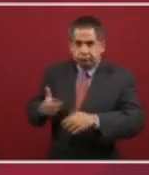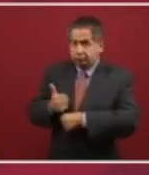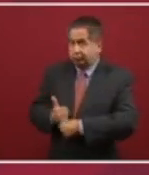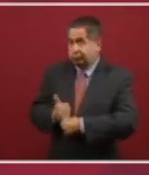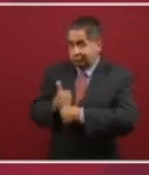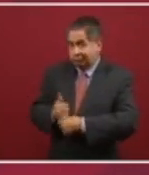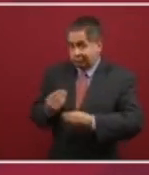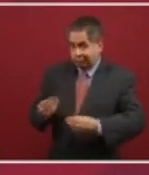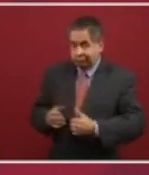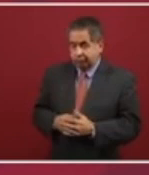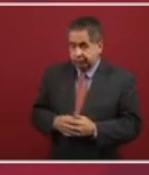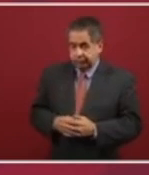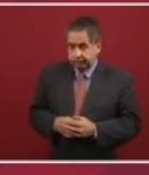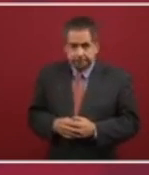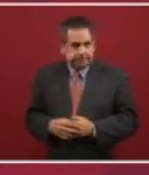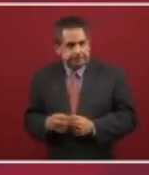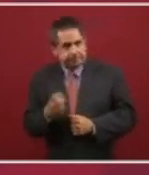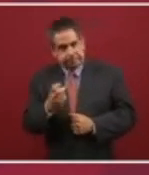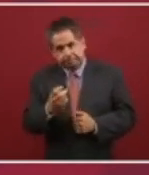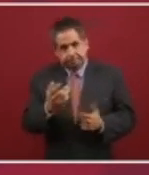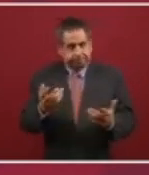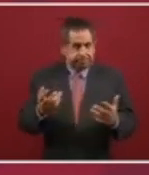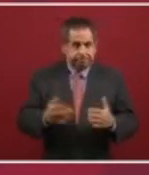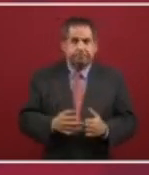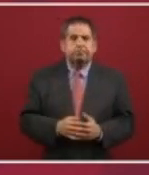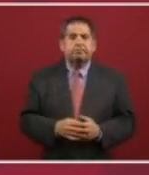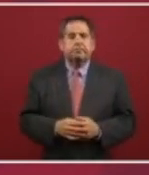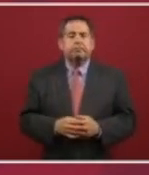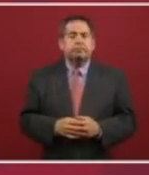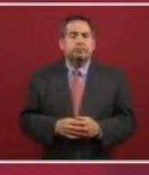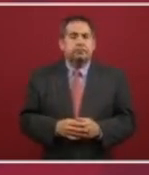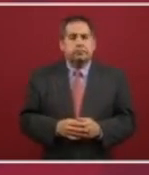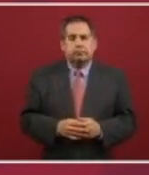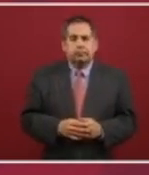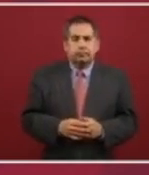y eso pues